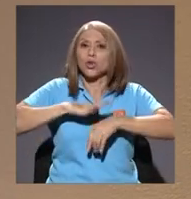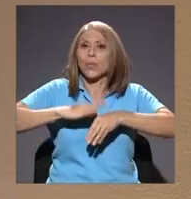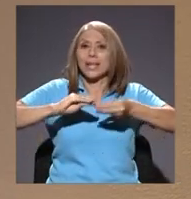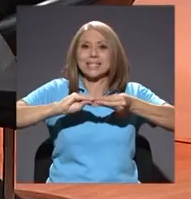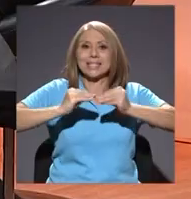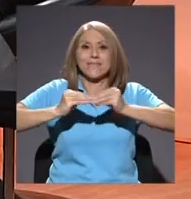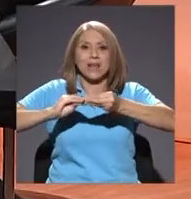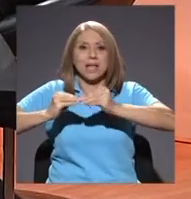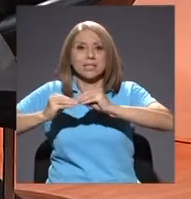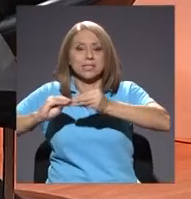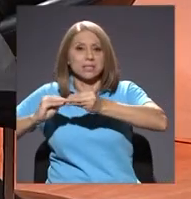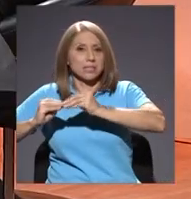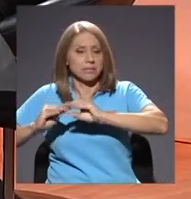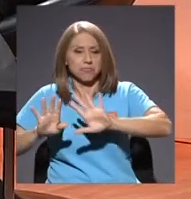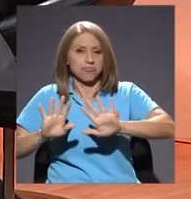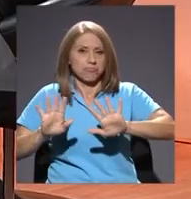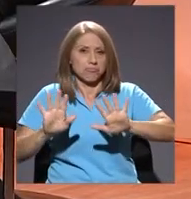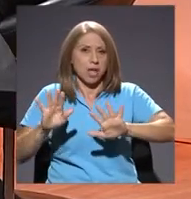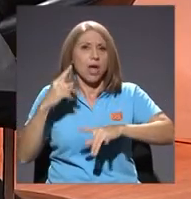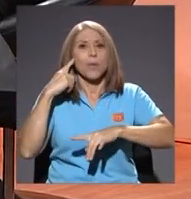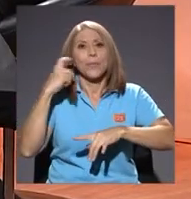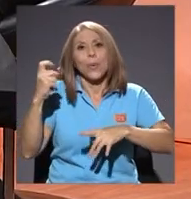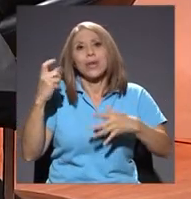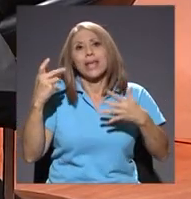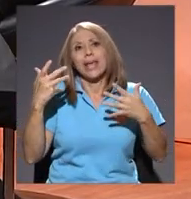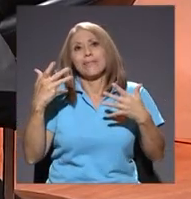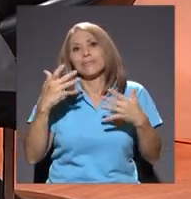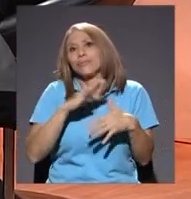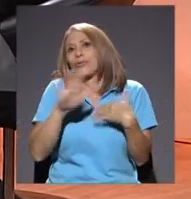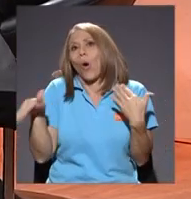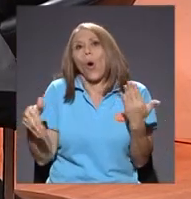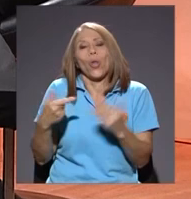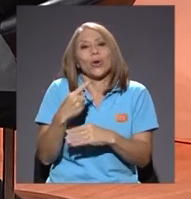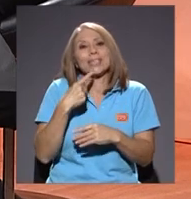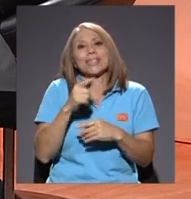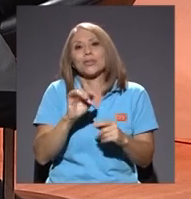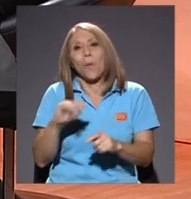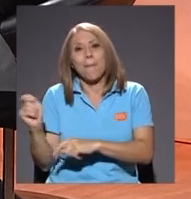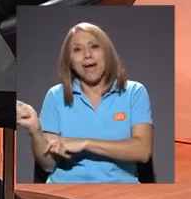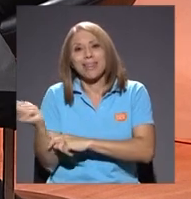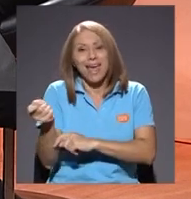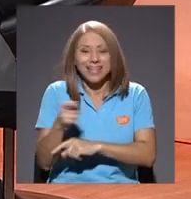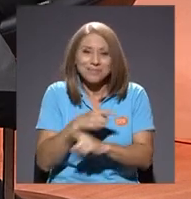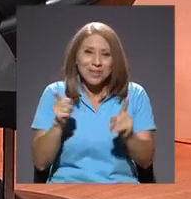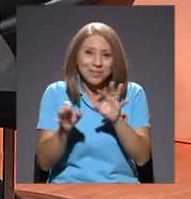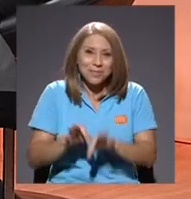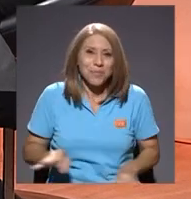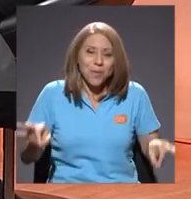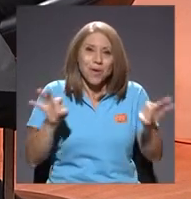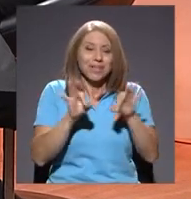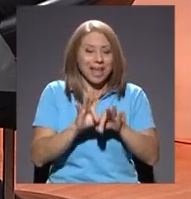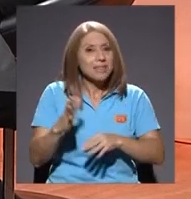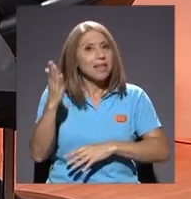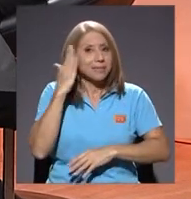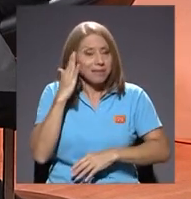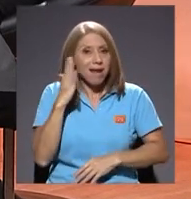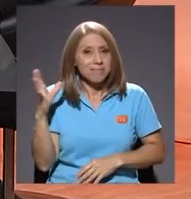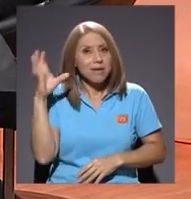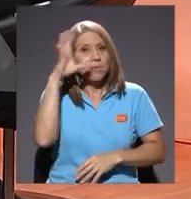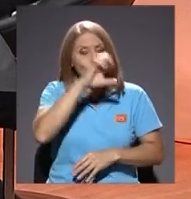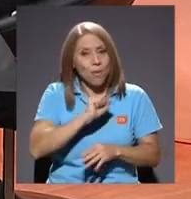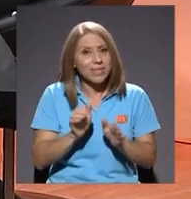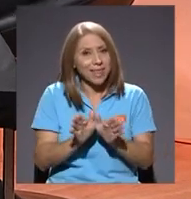porque he dicho a eso de que todos son bateadas verdad pero pero sí creo que es importante tener en cuenta el tema de la magnitud verdad